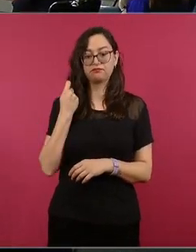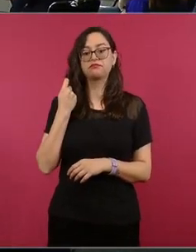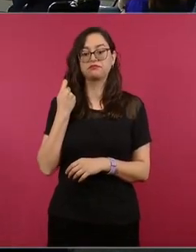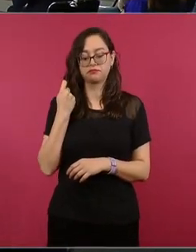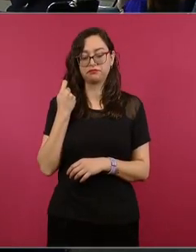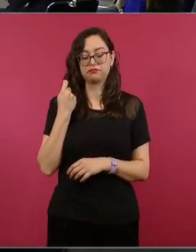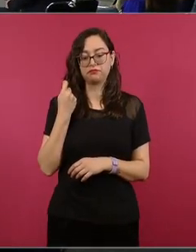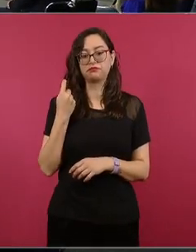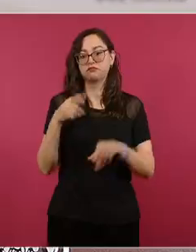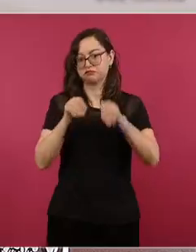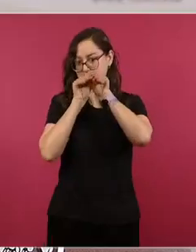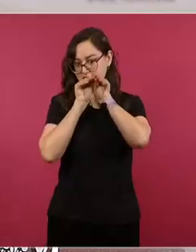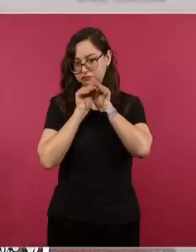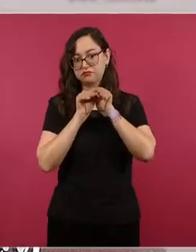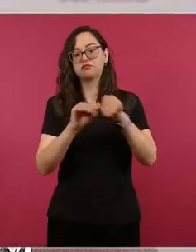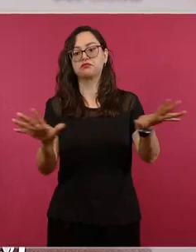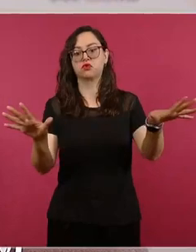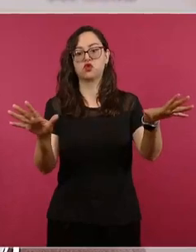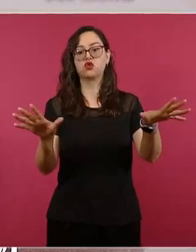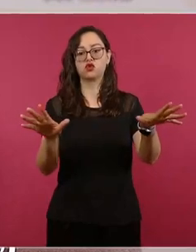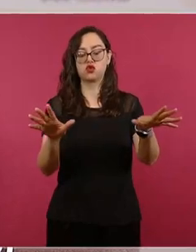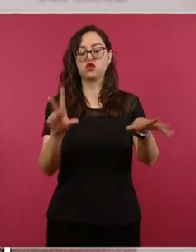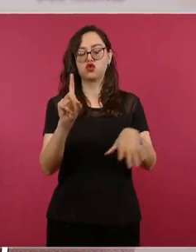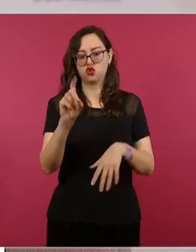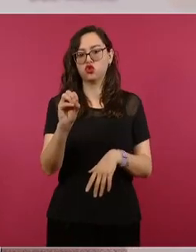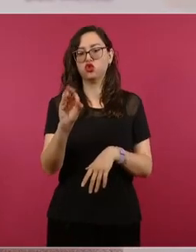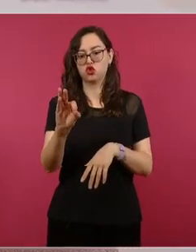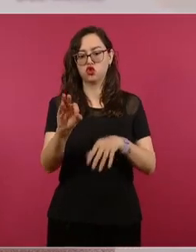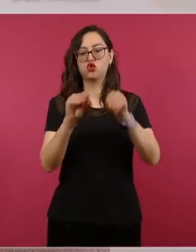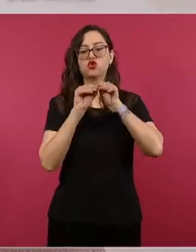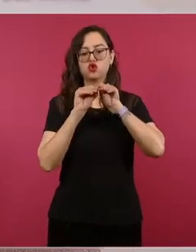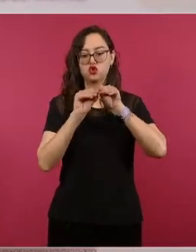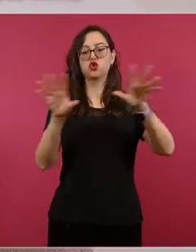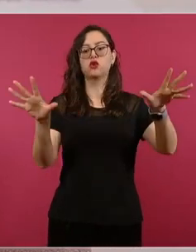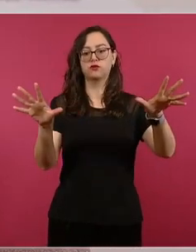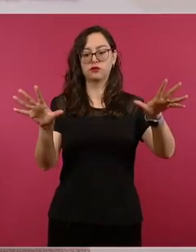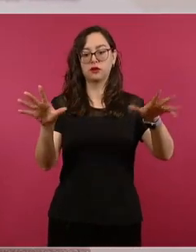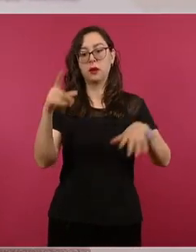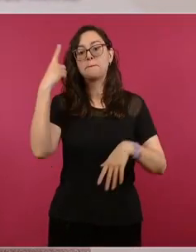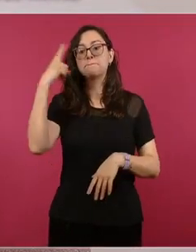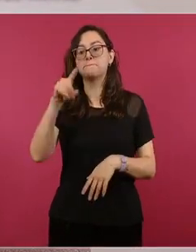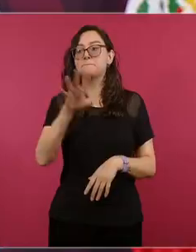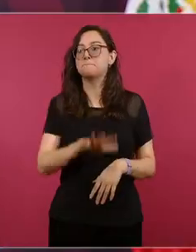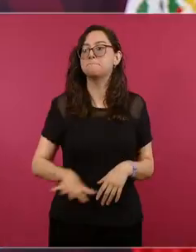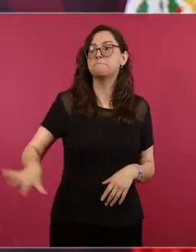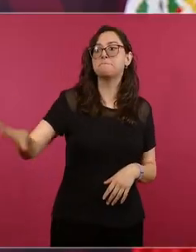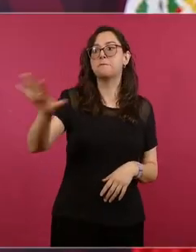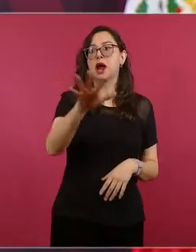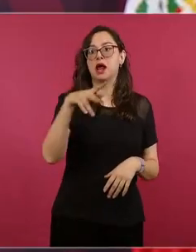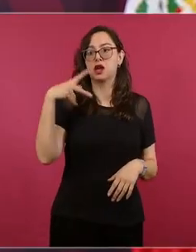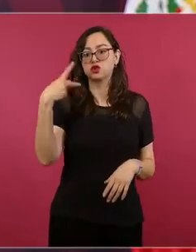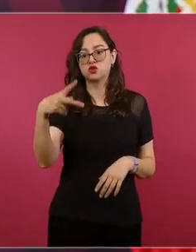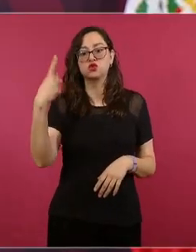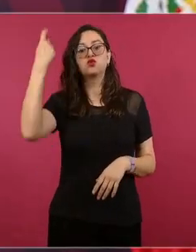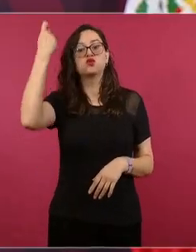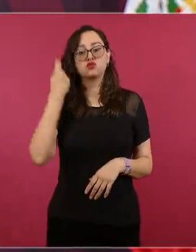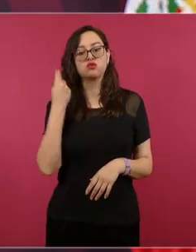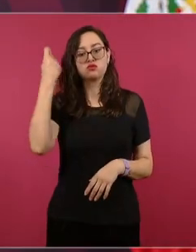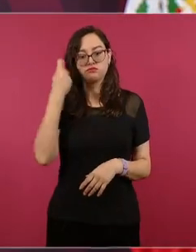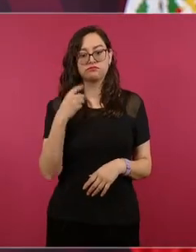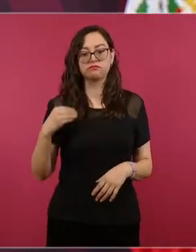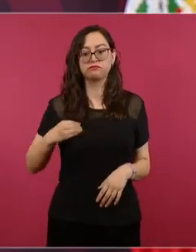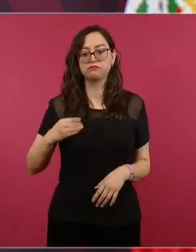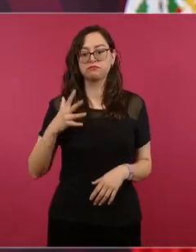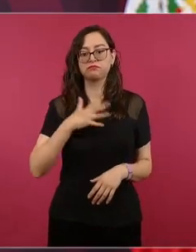para que se publique, la ley de las pensiones para el bienestar, que es un avance